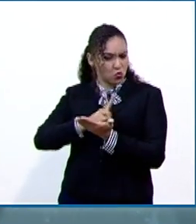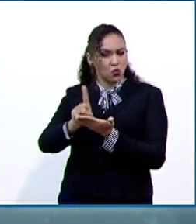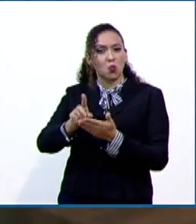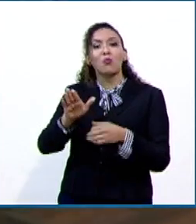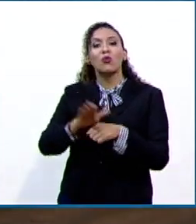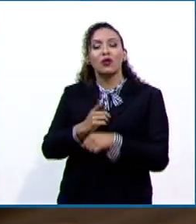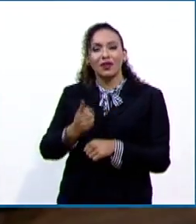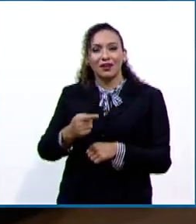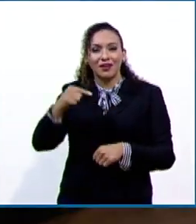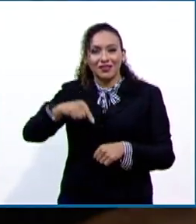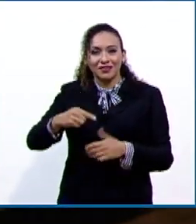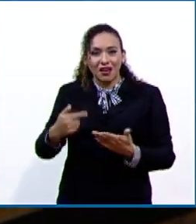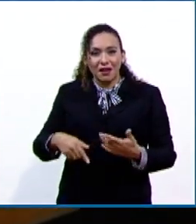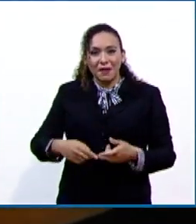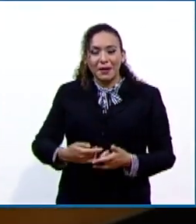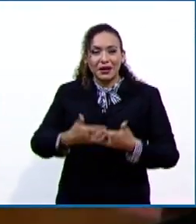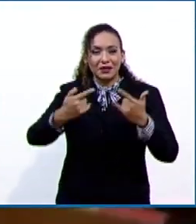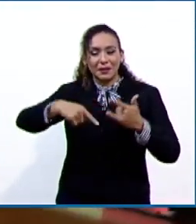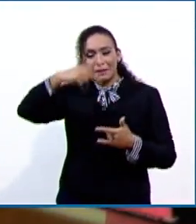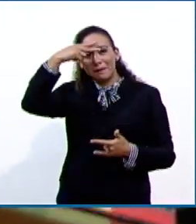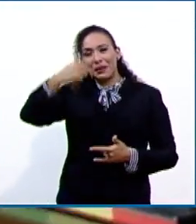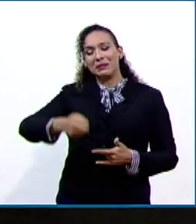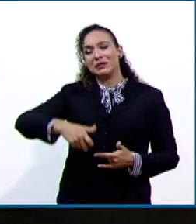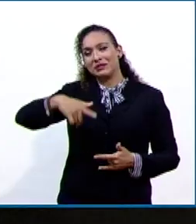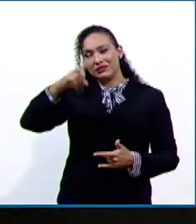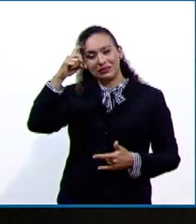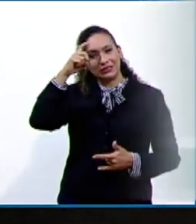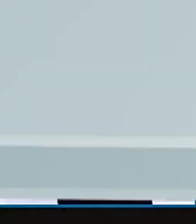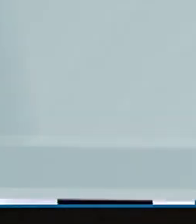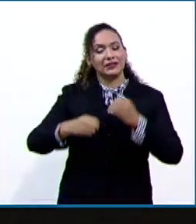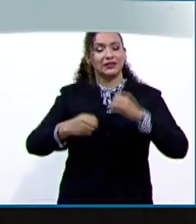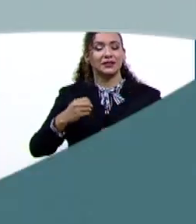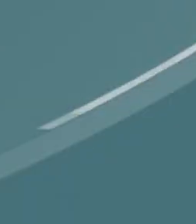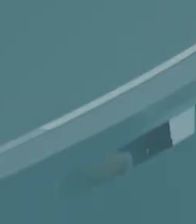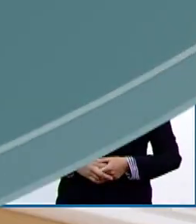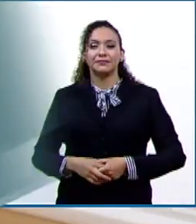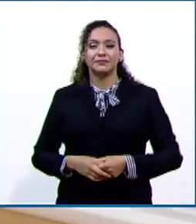histórica, indicaron, para el país.